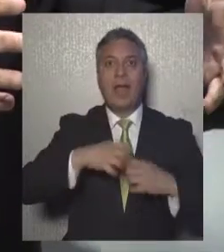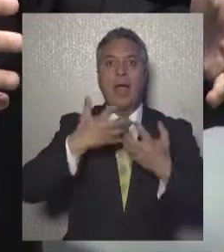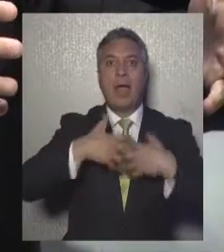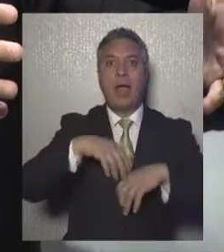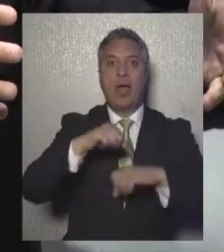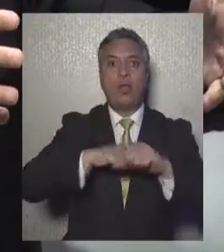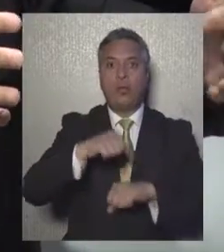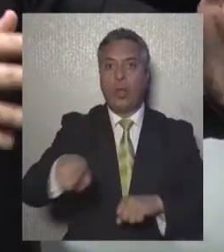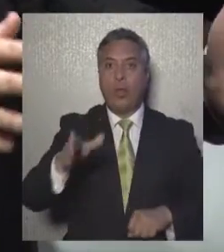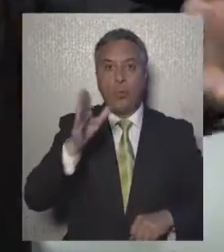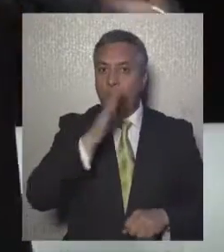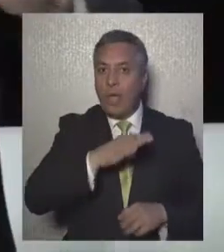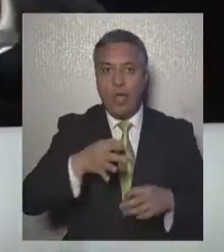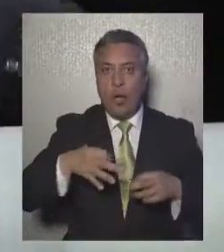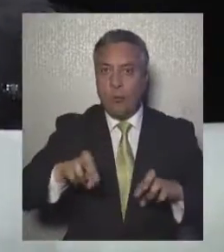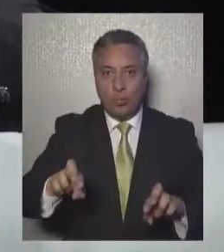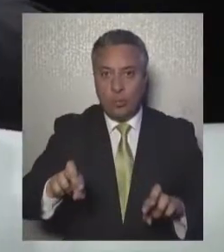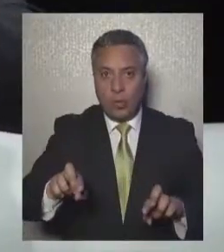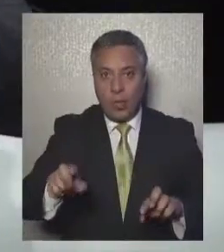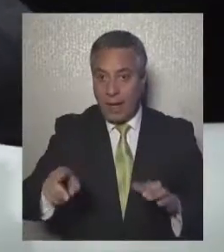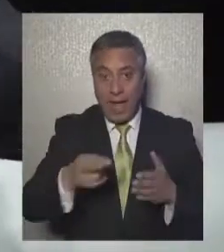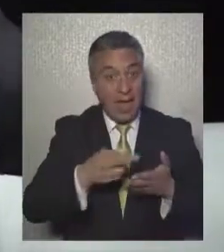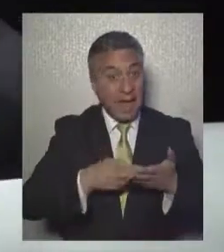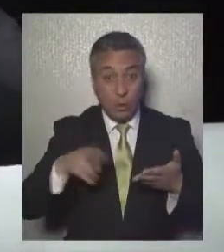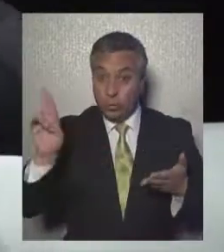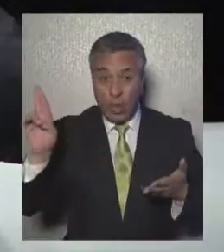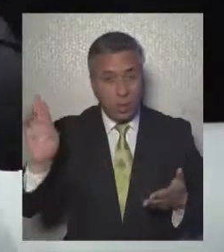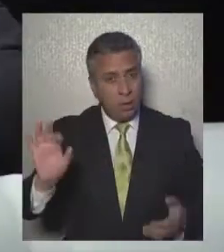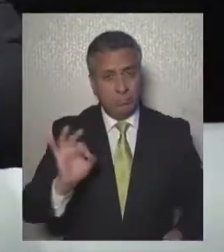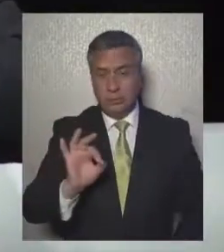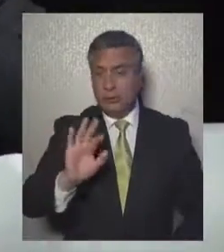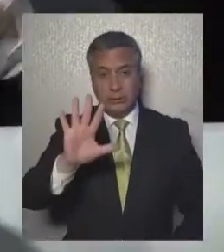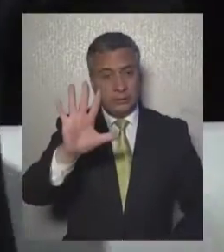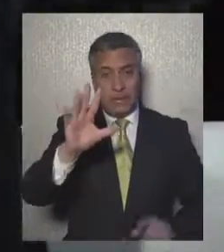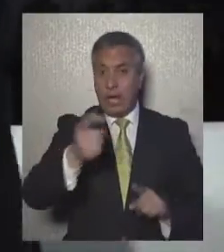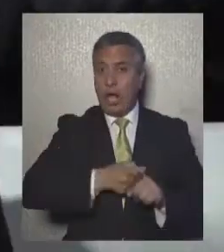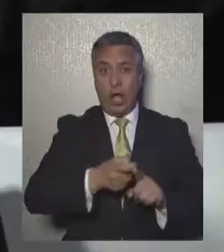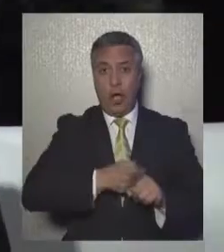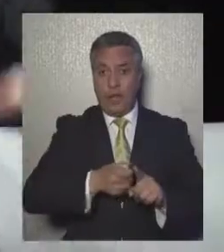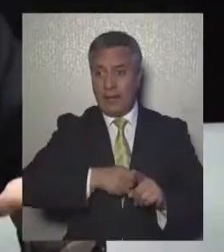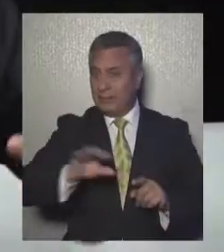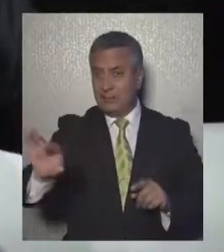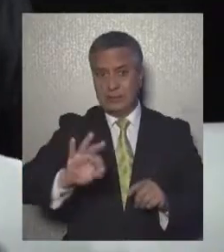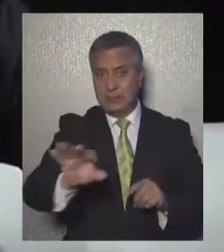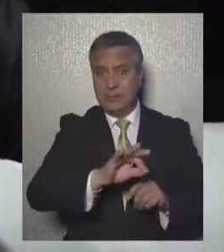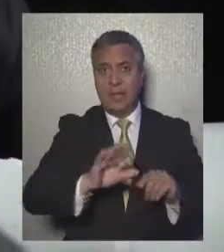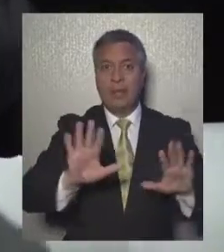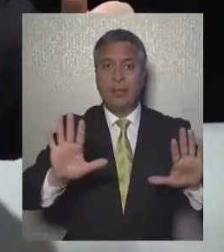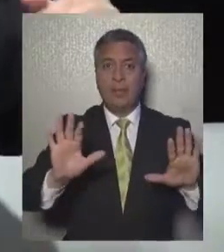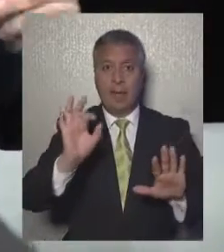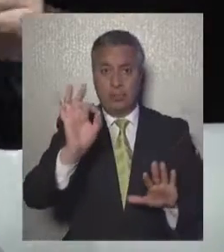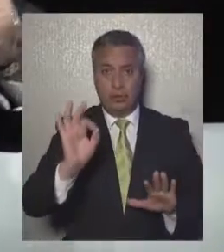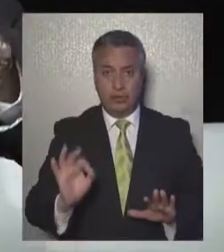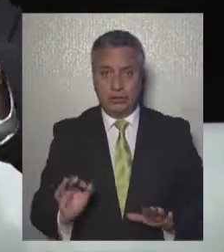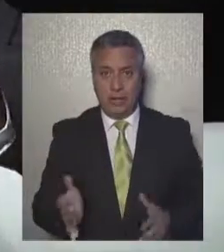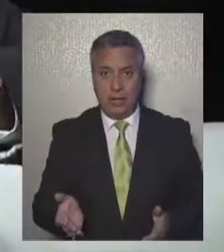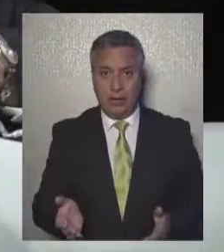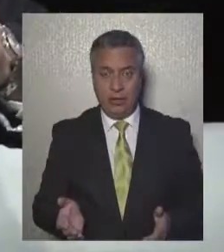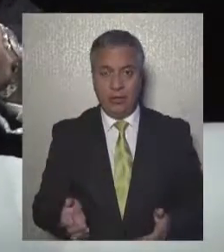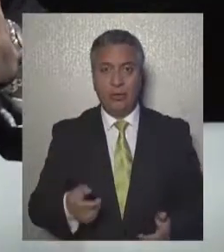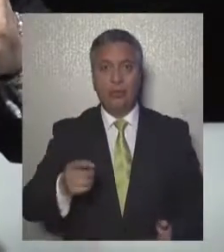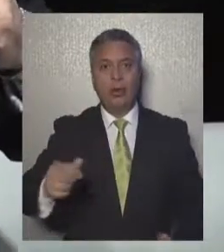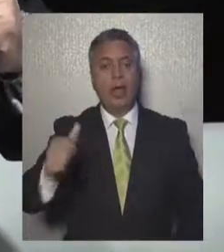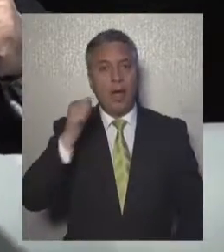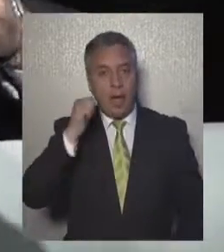tenían oportunidades. Resultado notable. En 5 meses seleccionamos el 10%, ayer